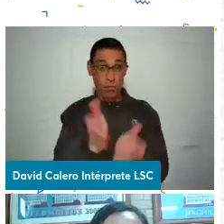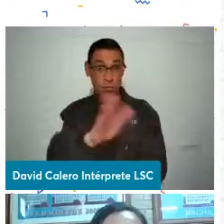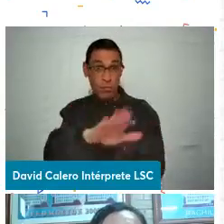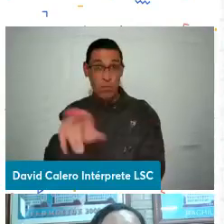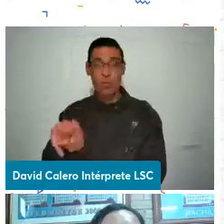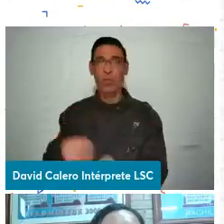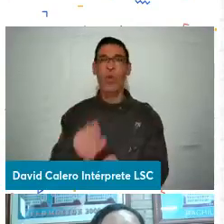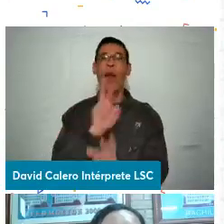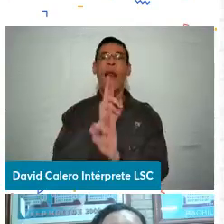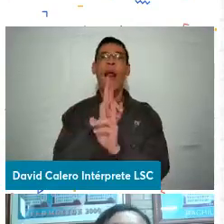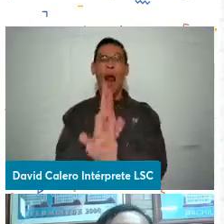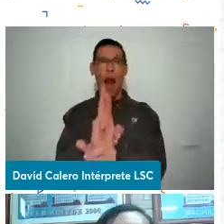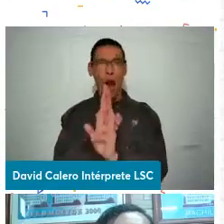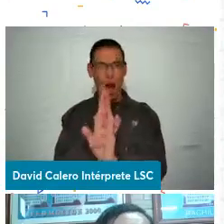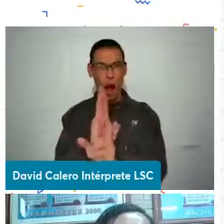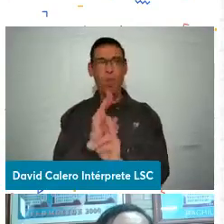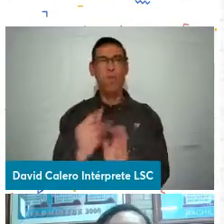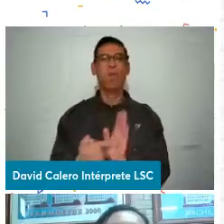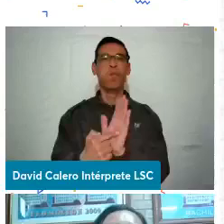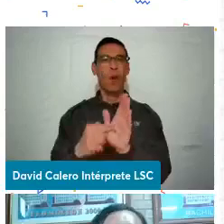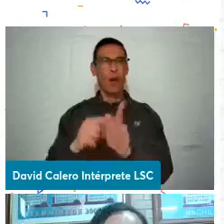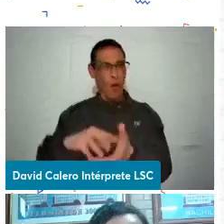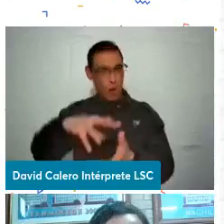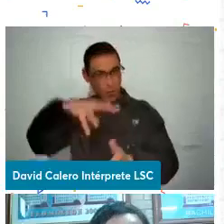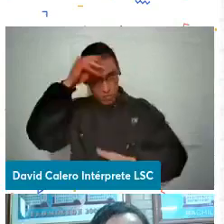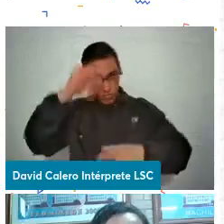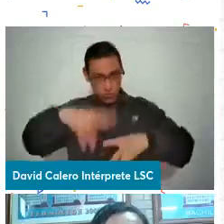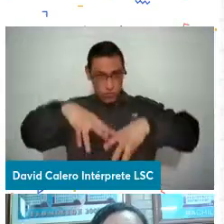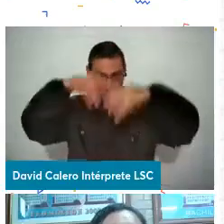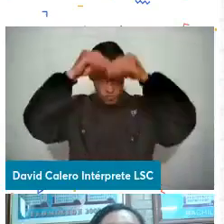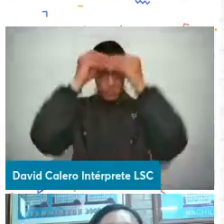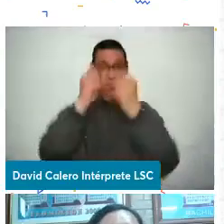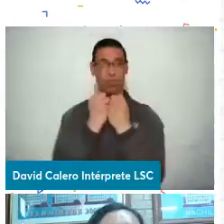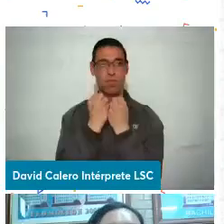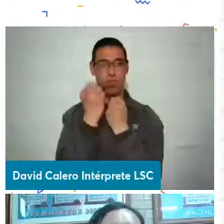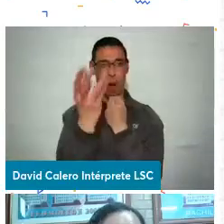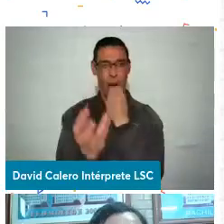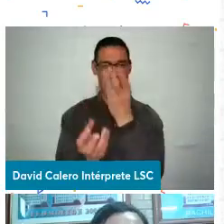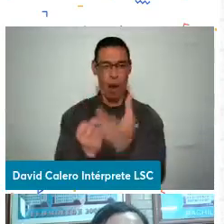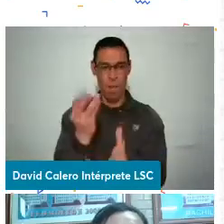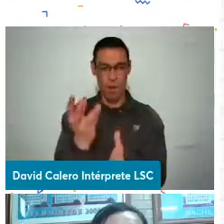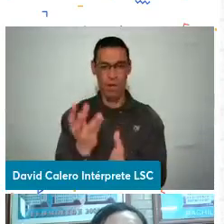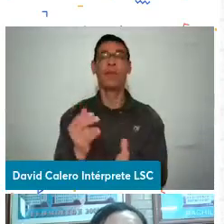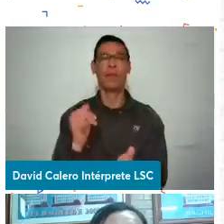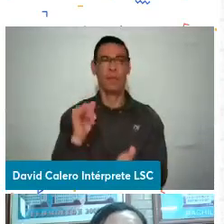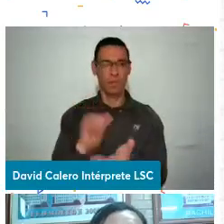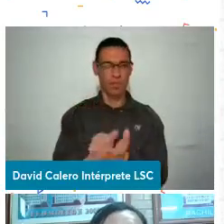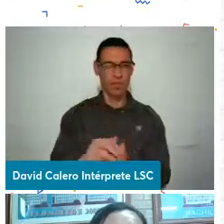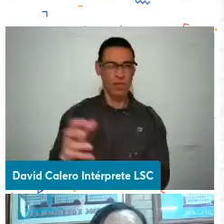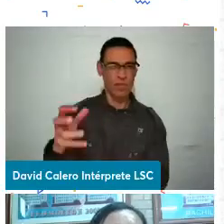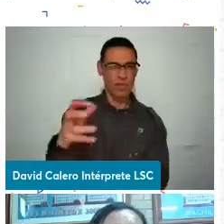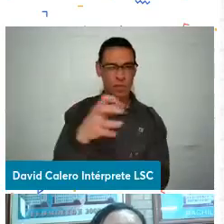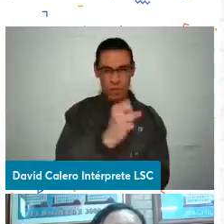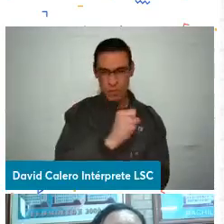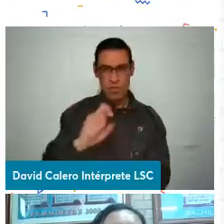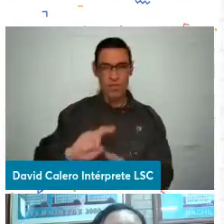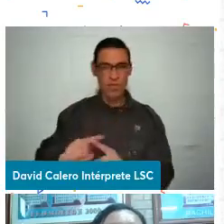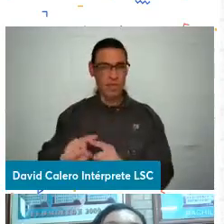aprendizaje, el reconocimiento que tiene, pues, de las herramientas, de los software que se están usando